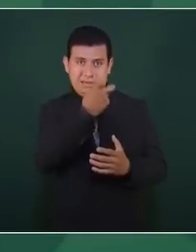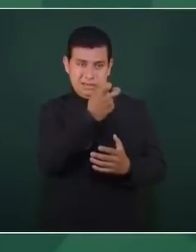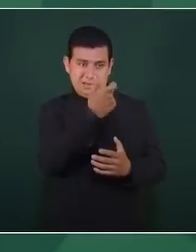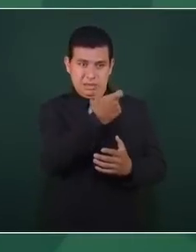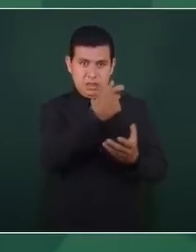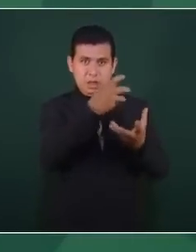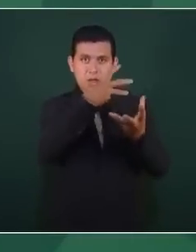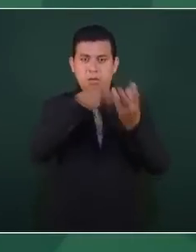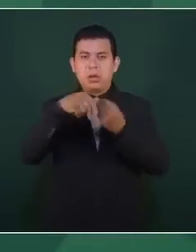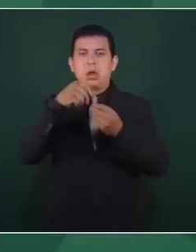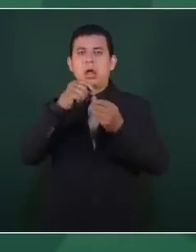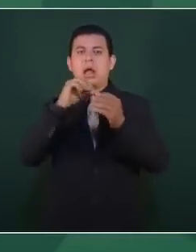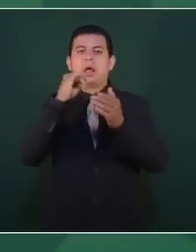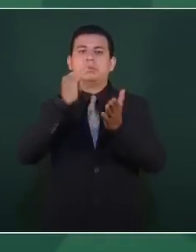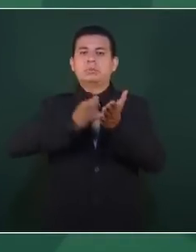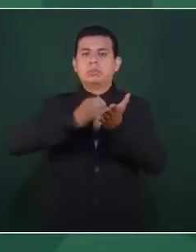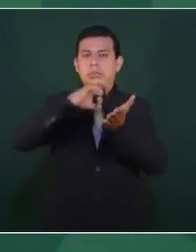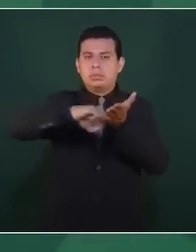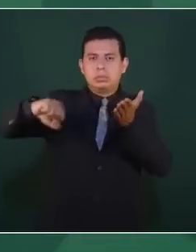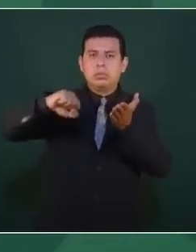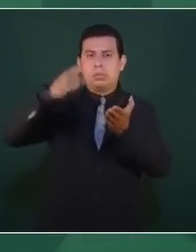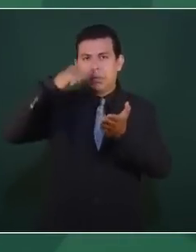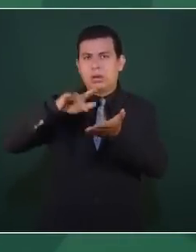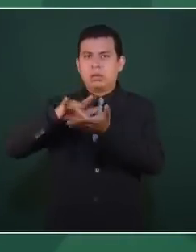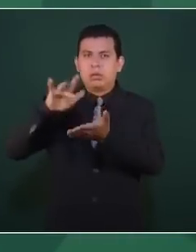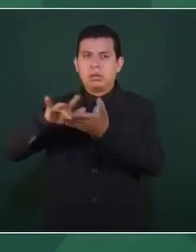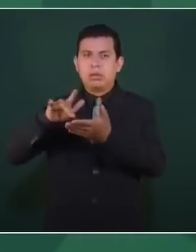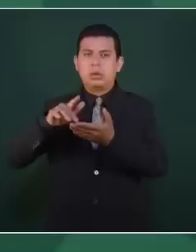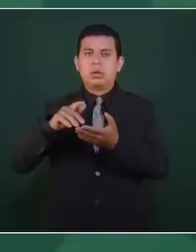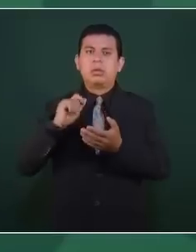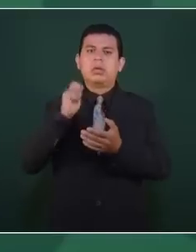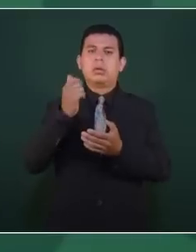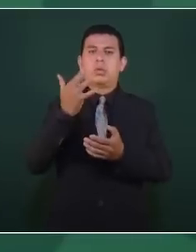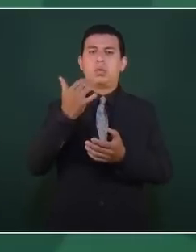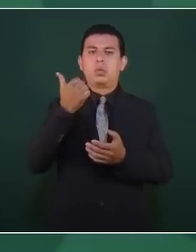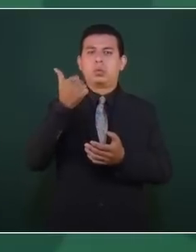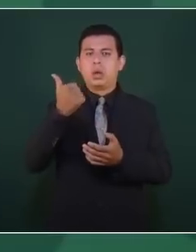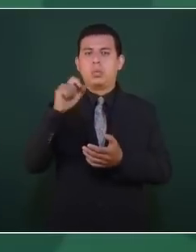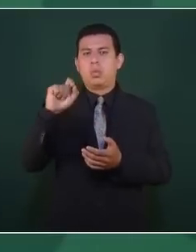la gasolina regular en esta semana será del